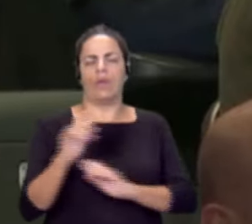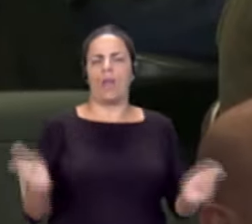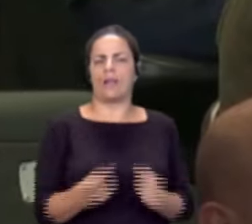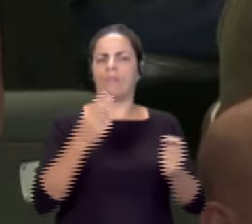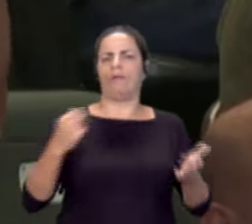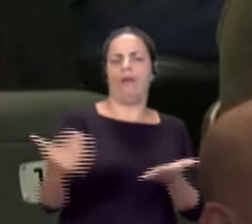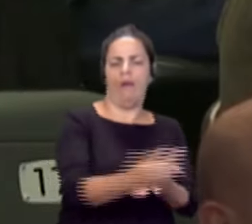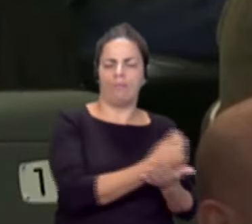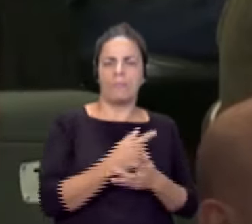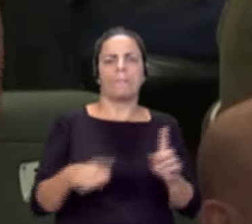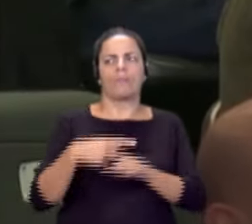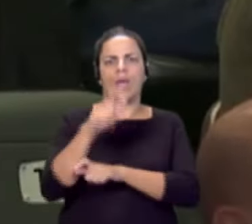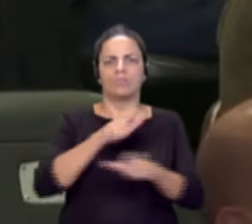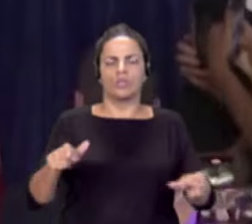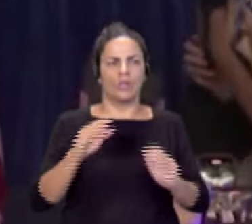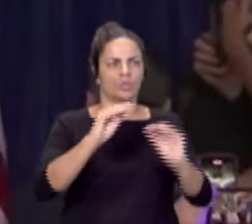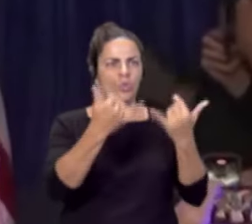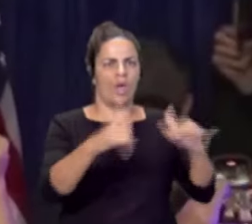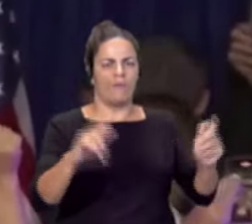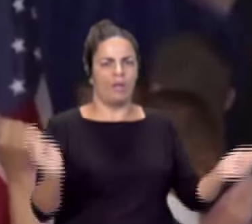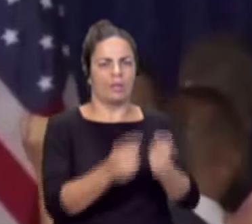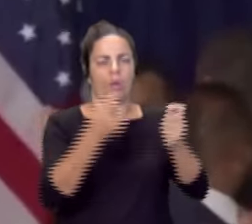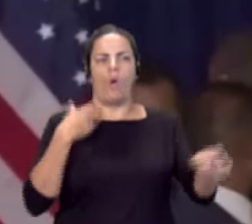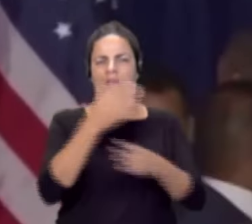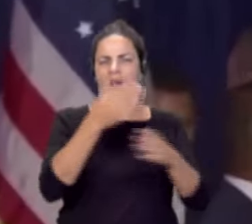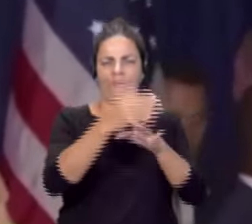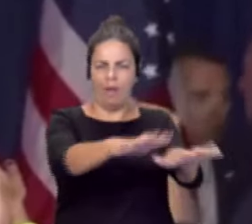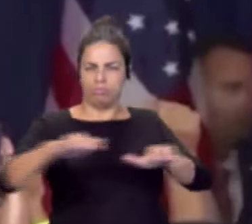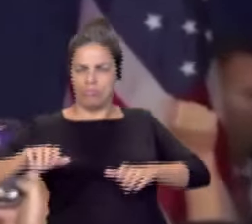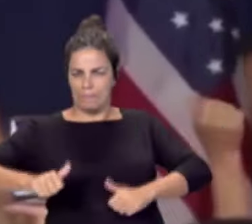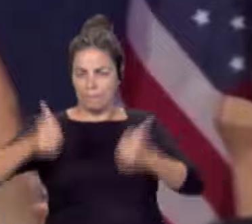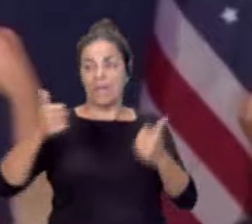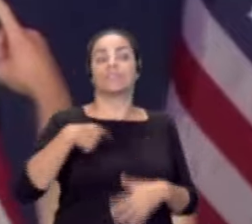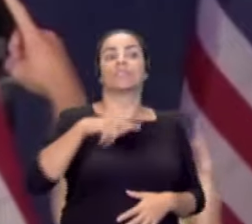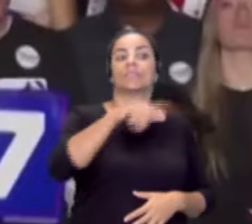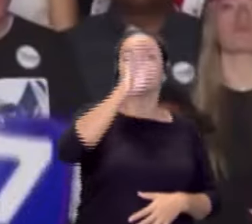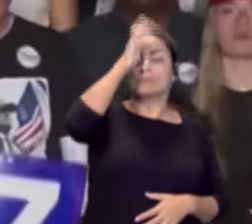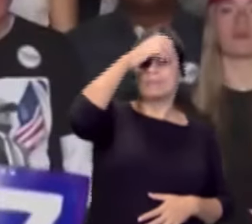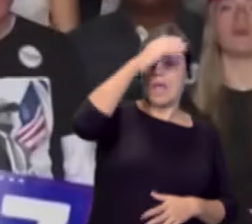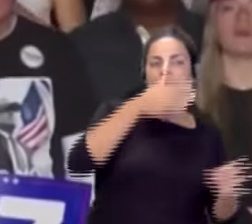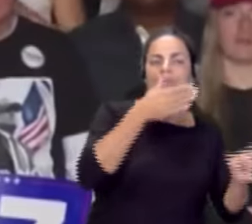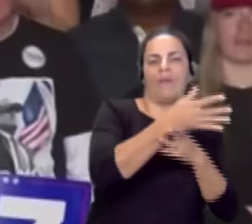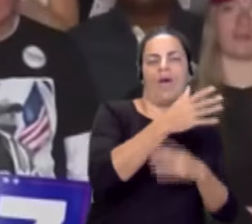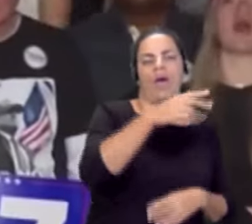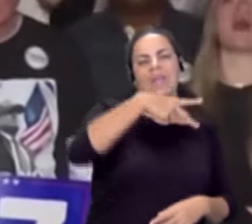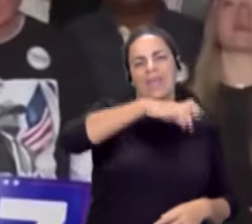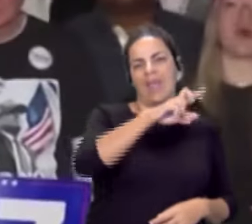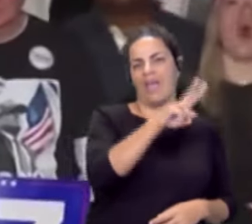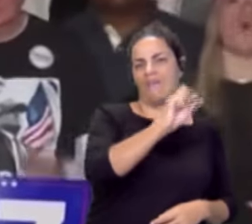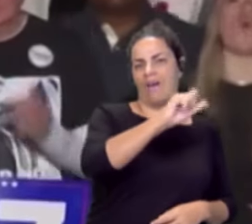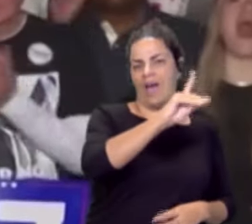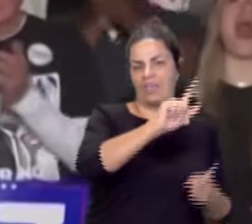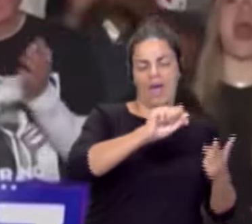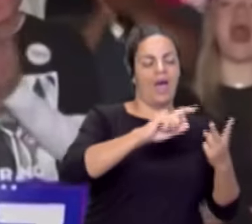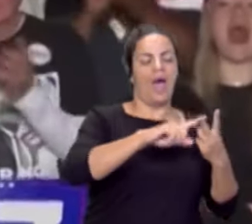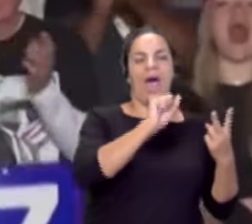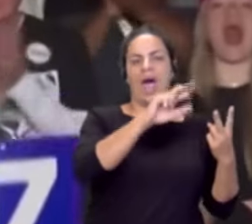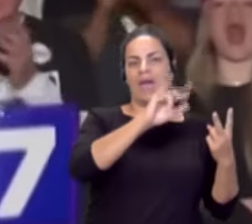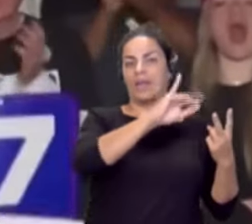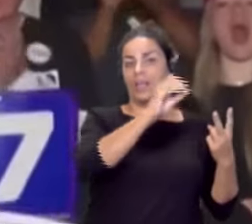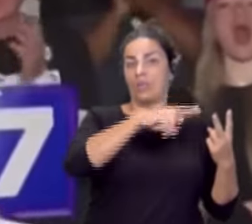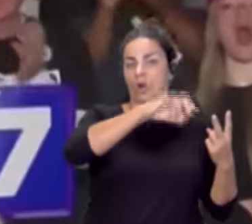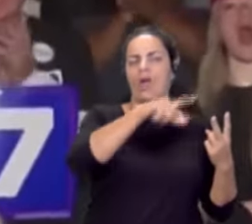a los eventos de los aspirantes. Donald Trump, por su parte, se ha desplazado hasta Nevada y Arizona, donde ha hecho un llamado a la